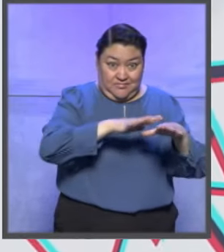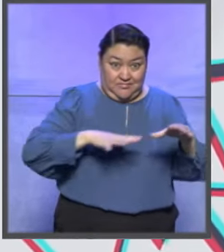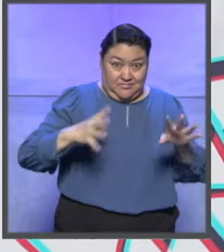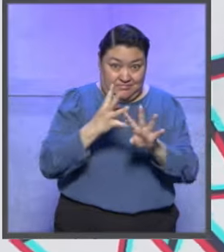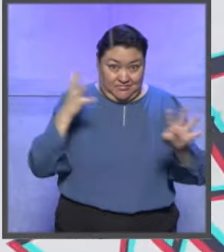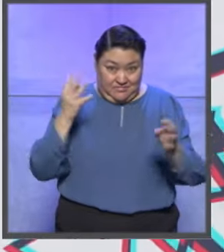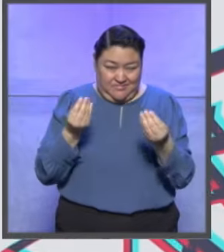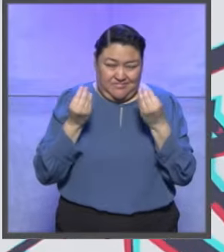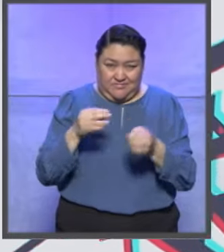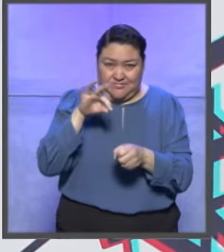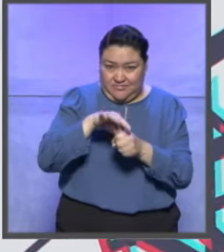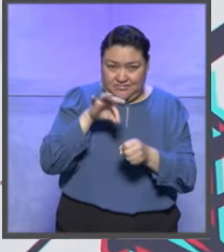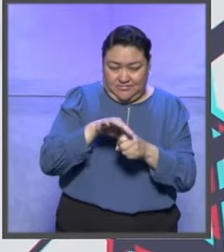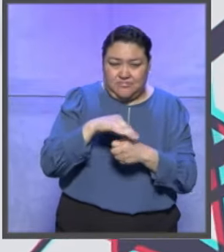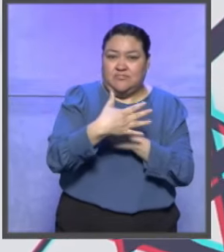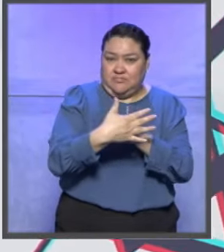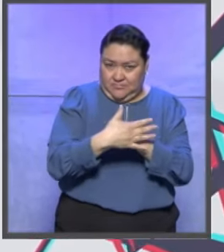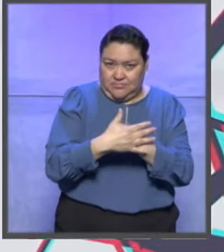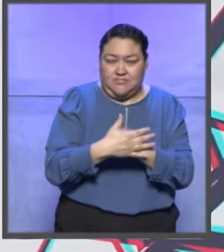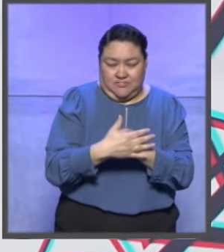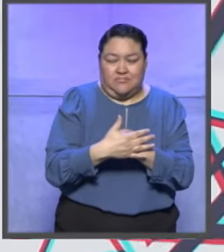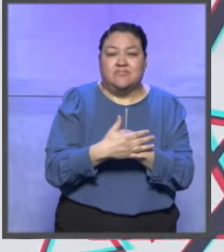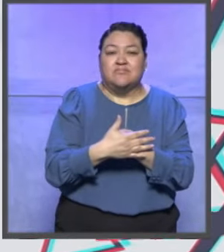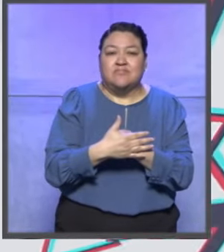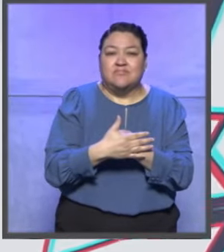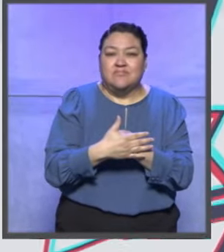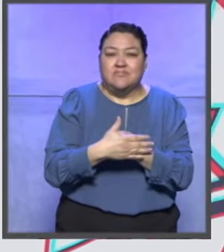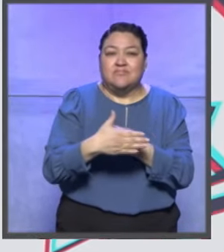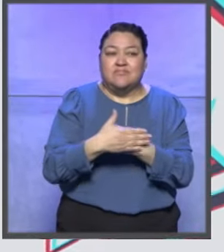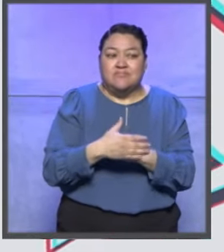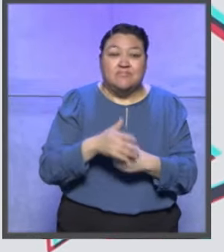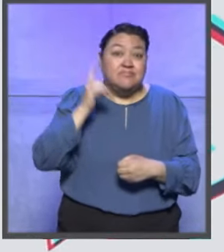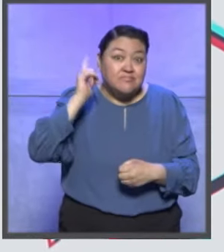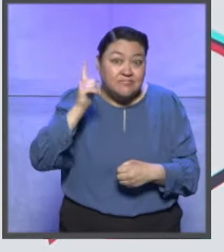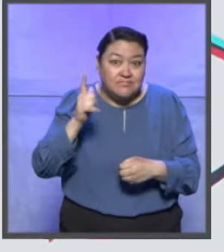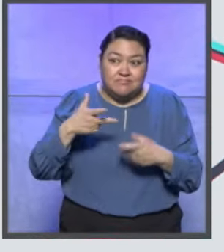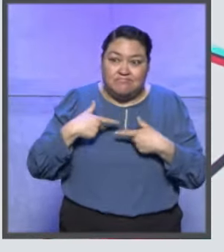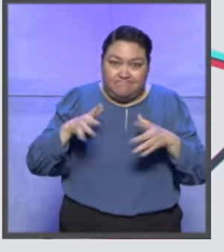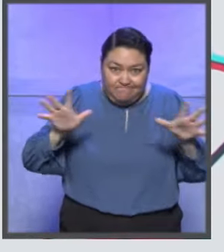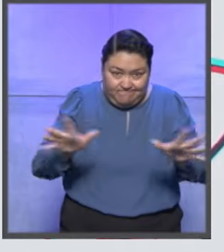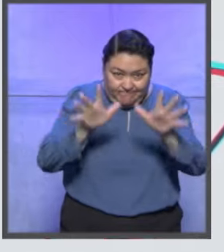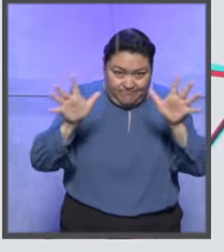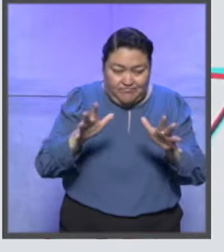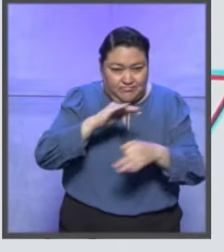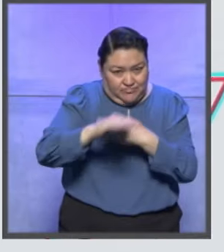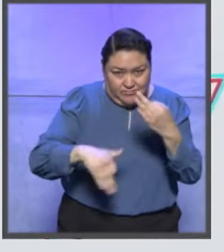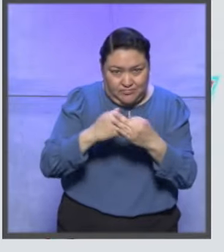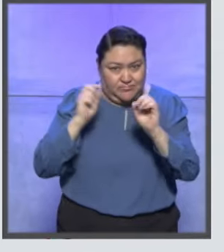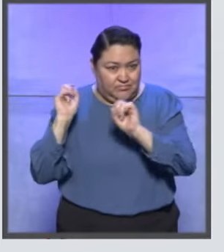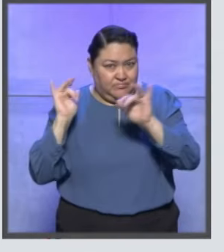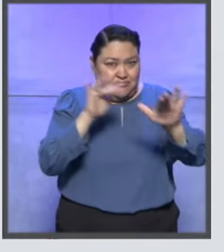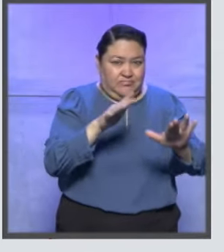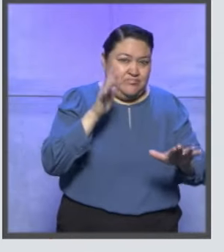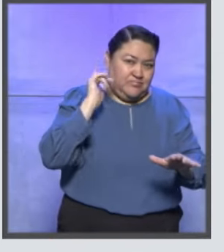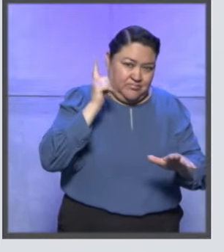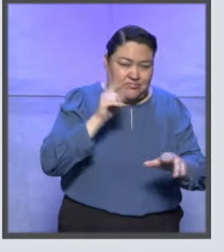tener ahí. Esperamos su participación, por supuesto, esperamos que haya una participación copiosa. Y es que